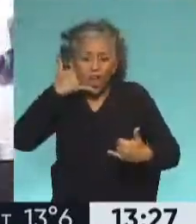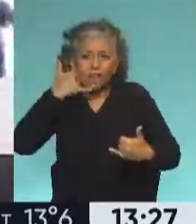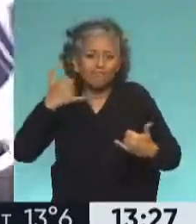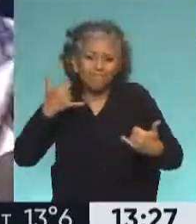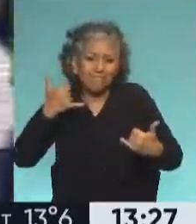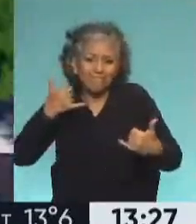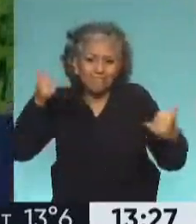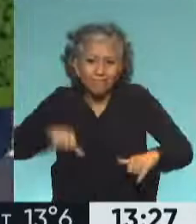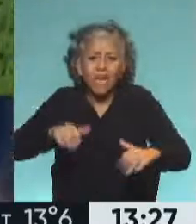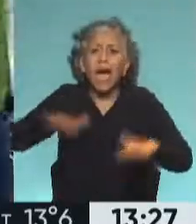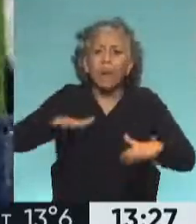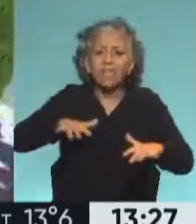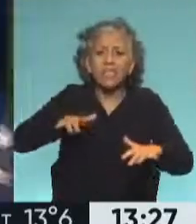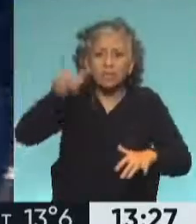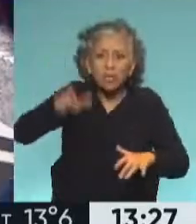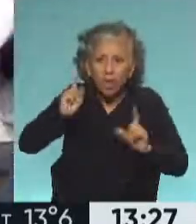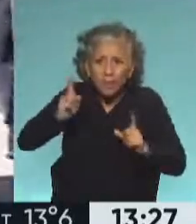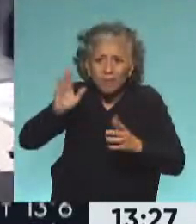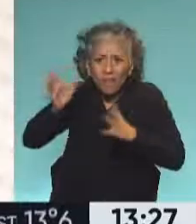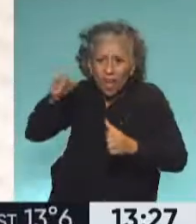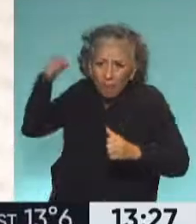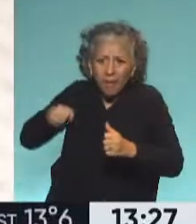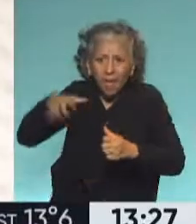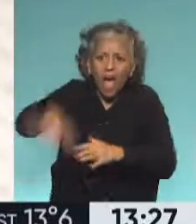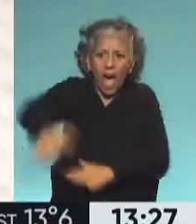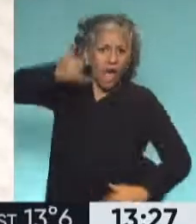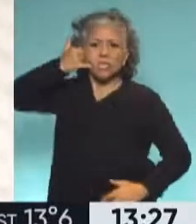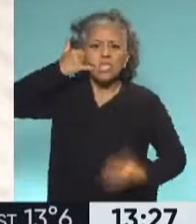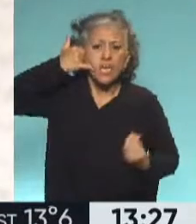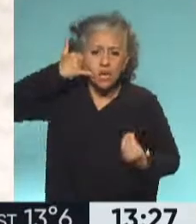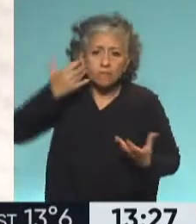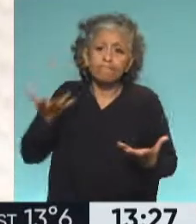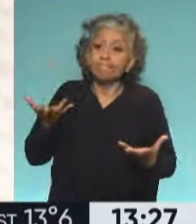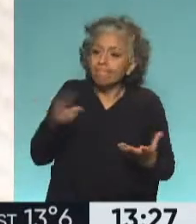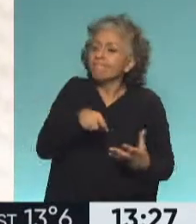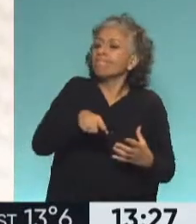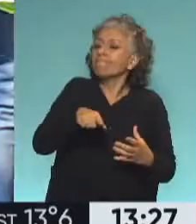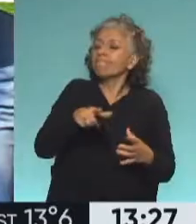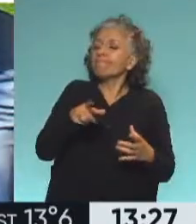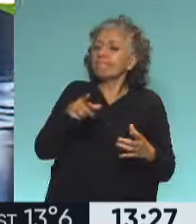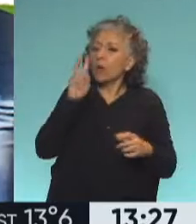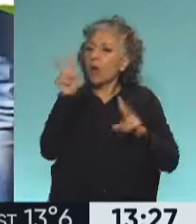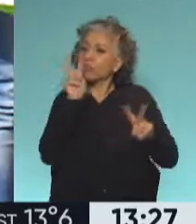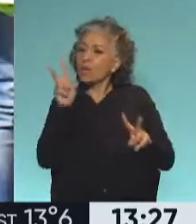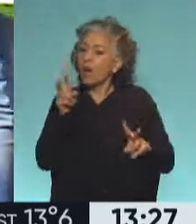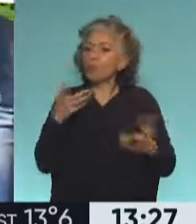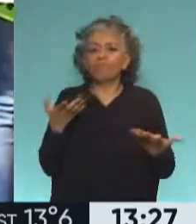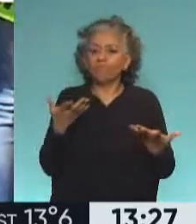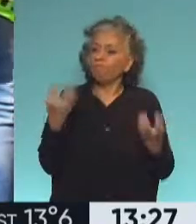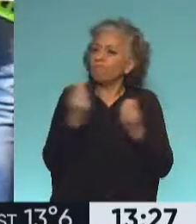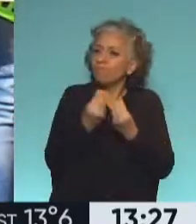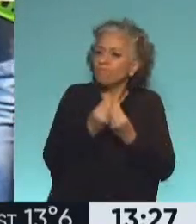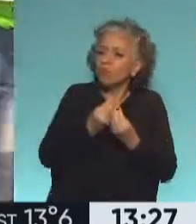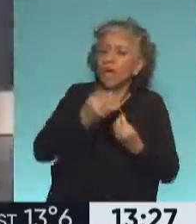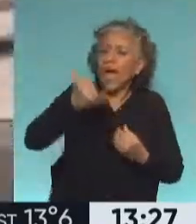es el propio agresor el que atiende la llamada de teléfonos. Entonces, son las cuestiones que estamos haciendo, observando acá. Nos parece que tenemos más de